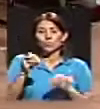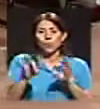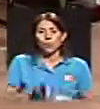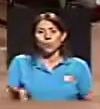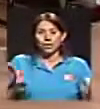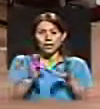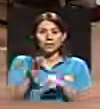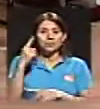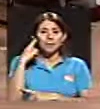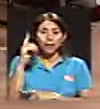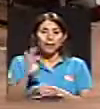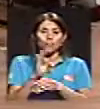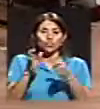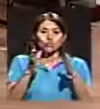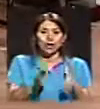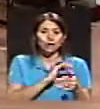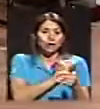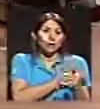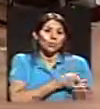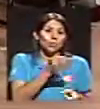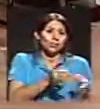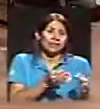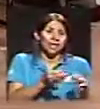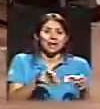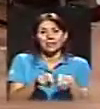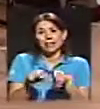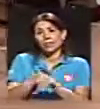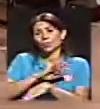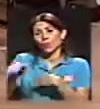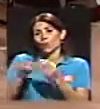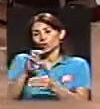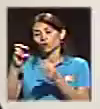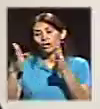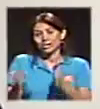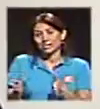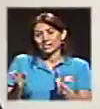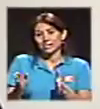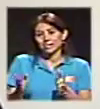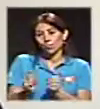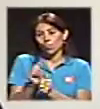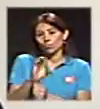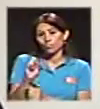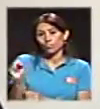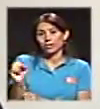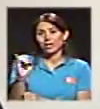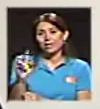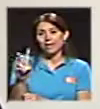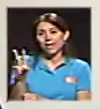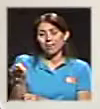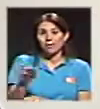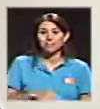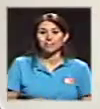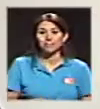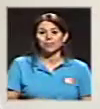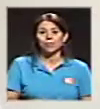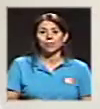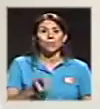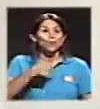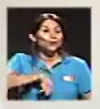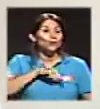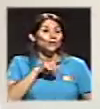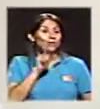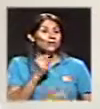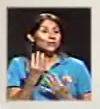importantes para los funcionarios del Poder Judicial y para todos los costarricenses en el caso del IBM. Pues tendremos que esperar que no solo los